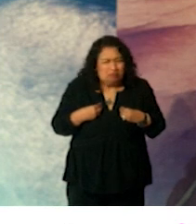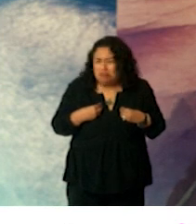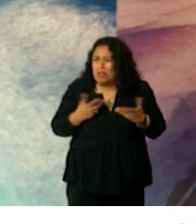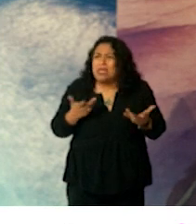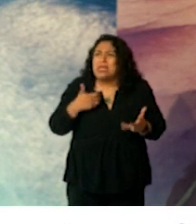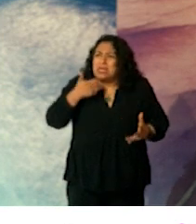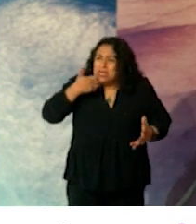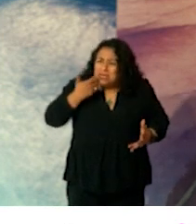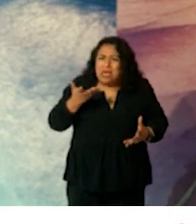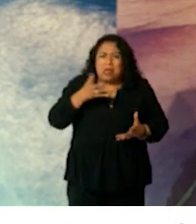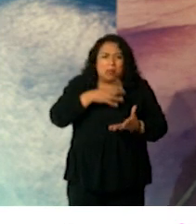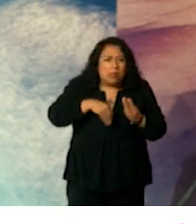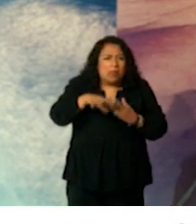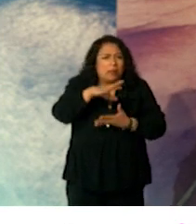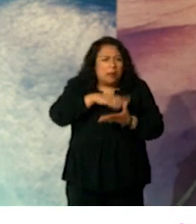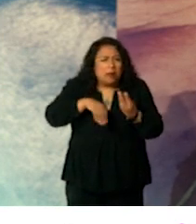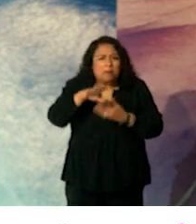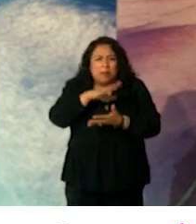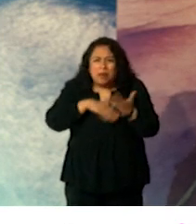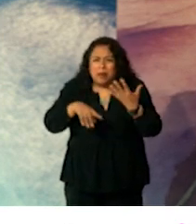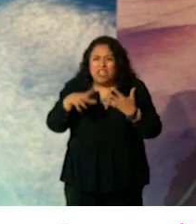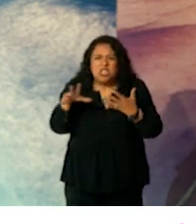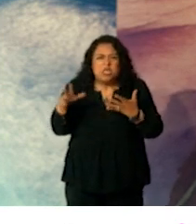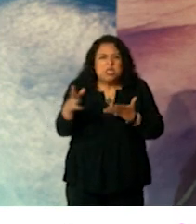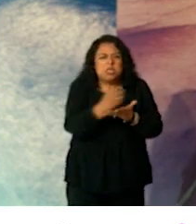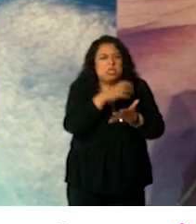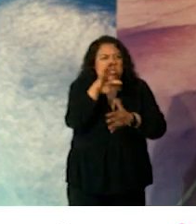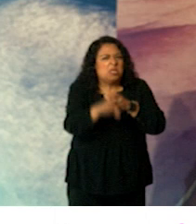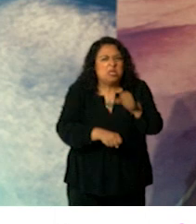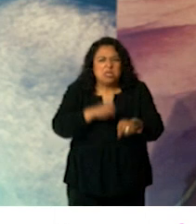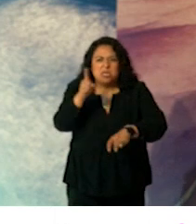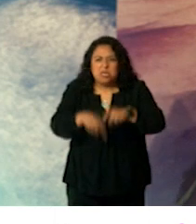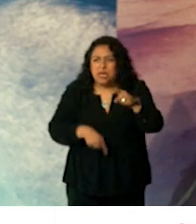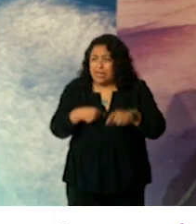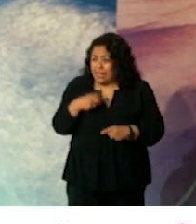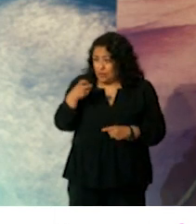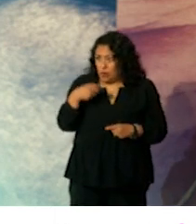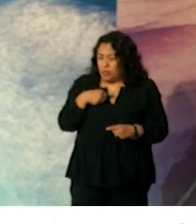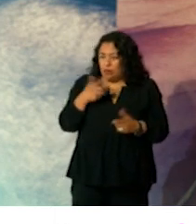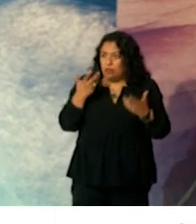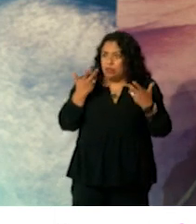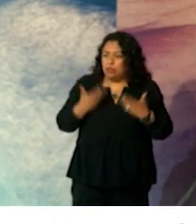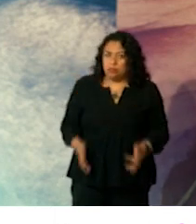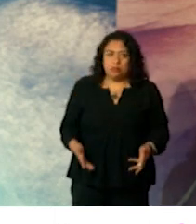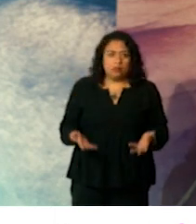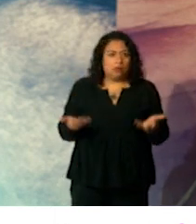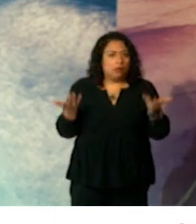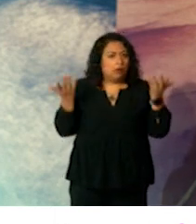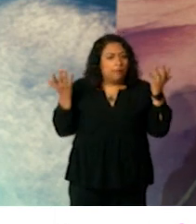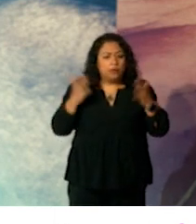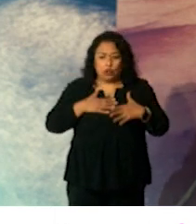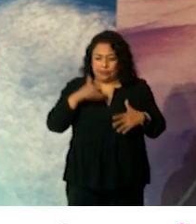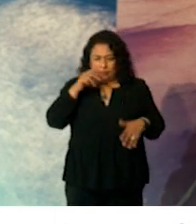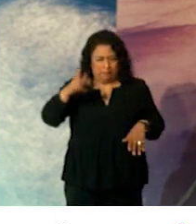sea, que busca esta rentabilidad depredadora, ¿no? Y creo que eso me asusta muchísimo. O sea, y yo siempre